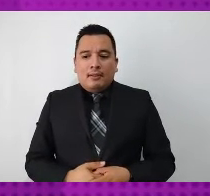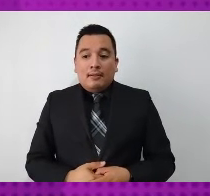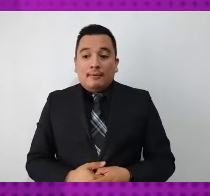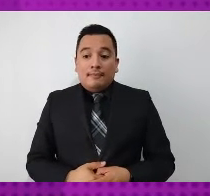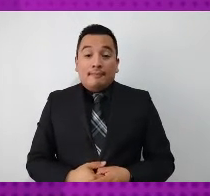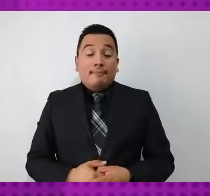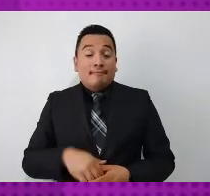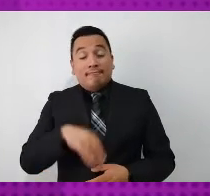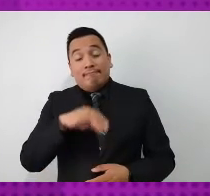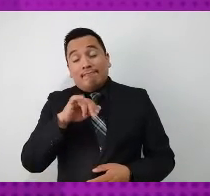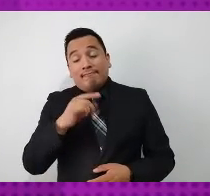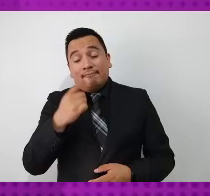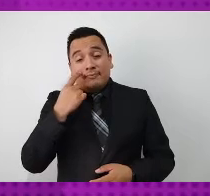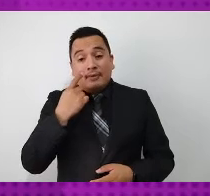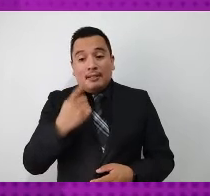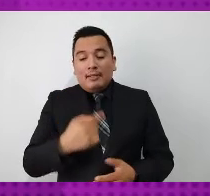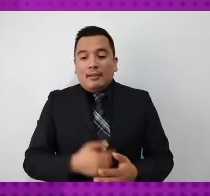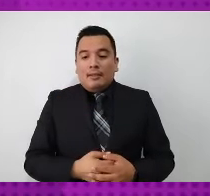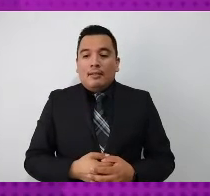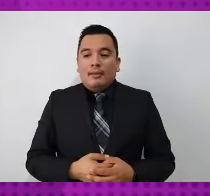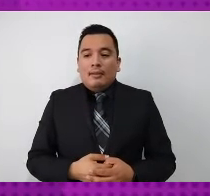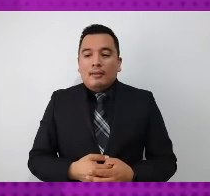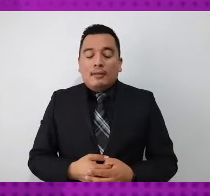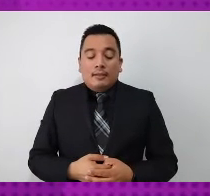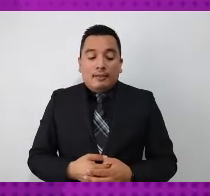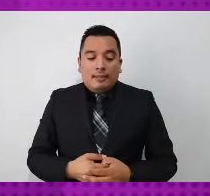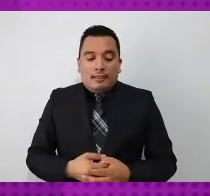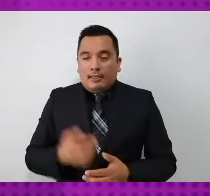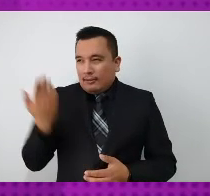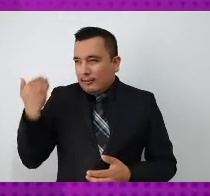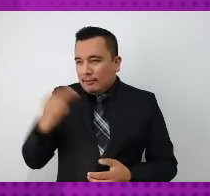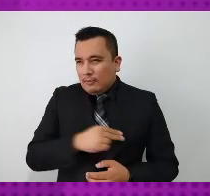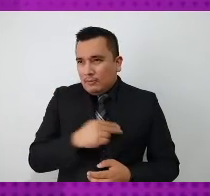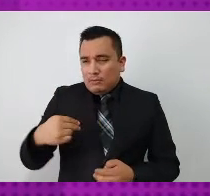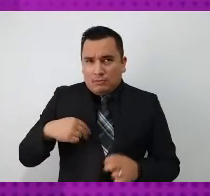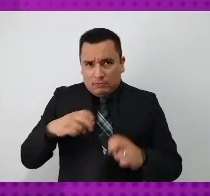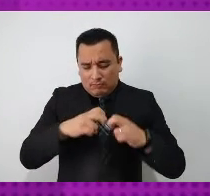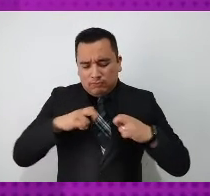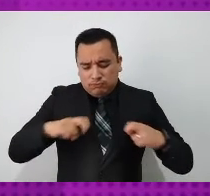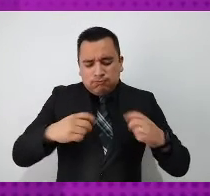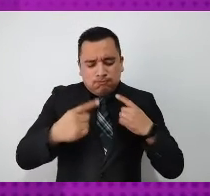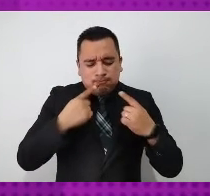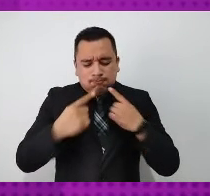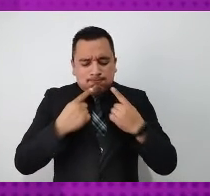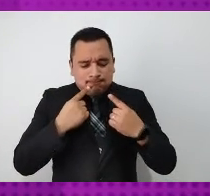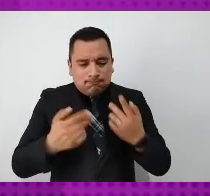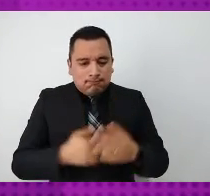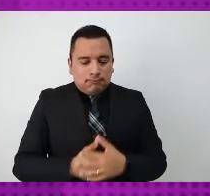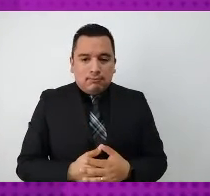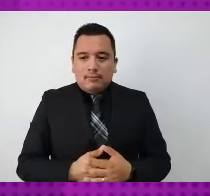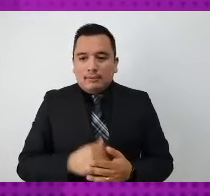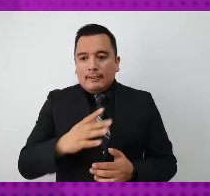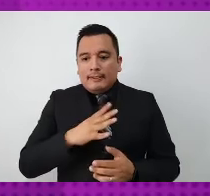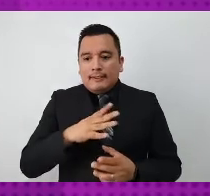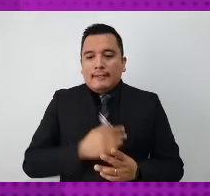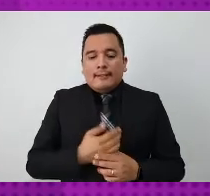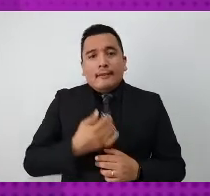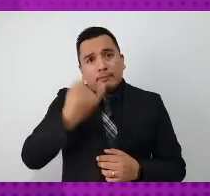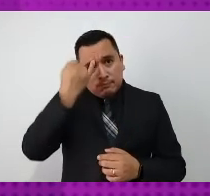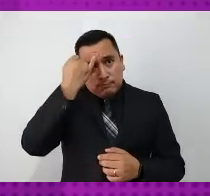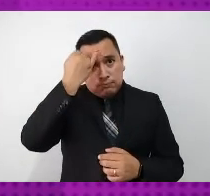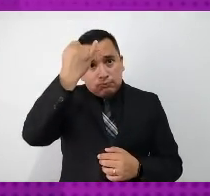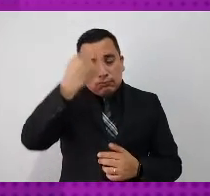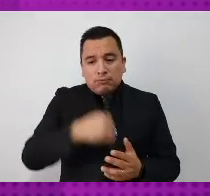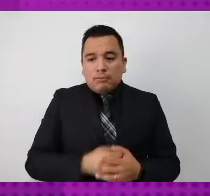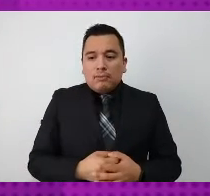pues si surgieron muchas actividades sobre